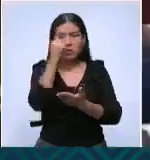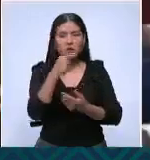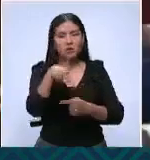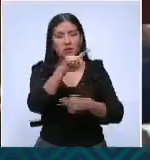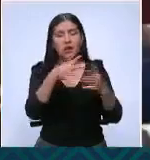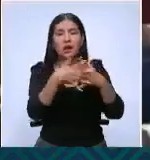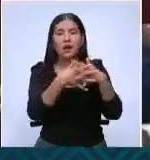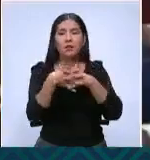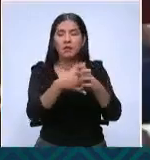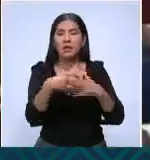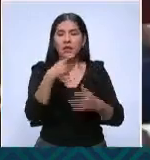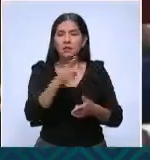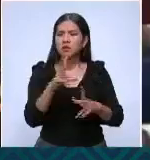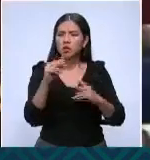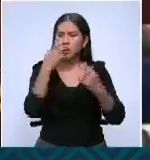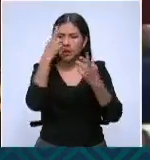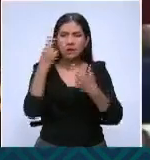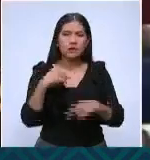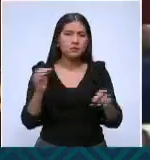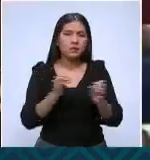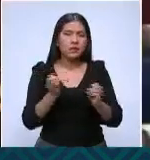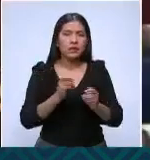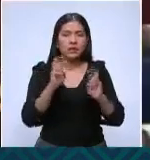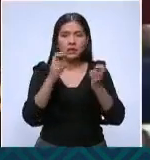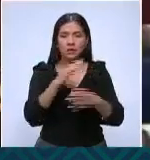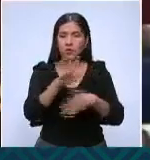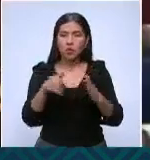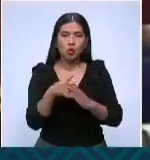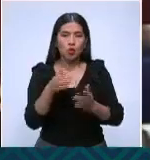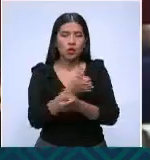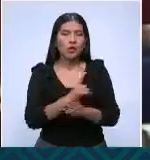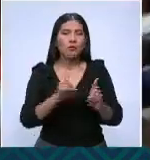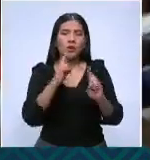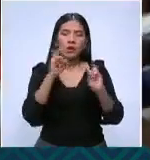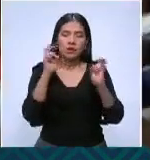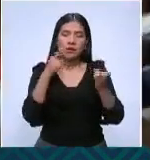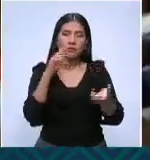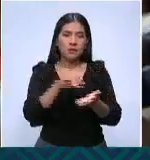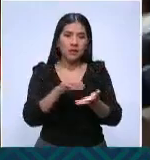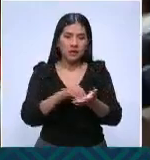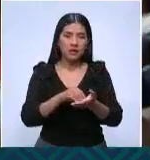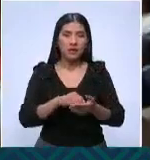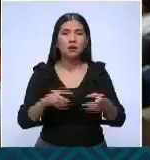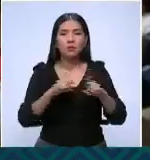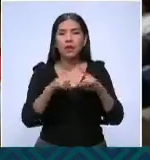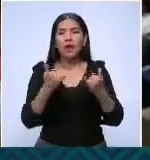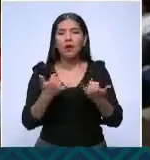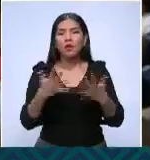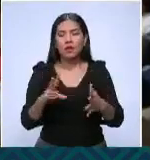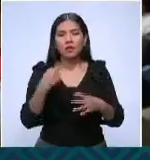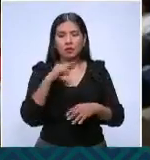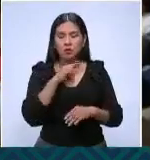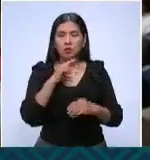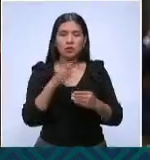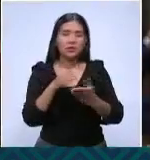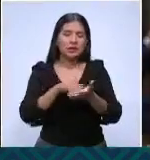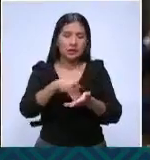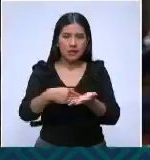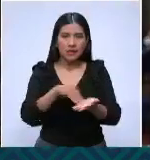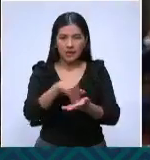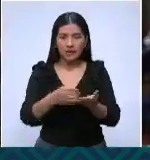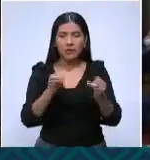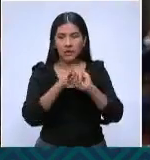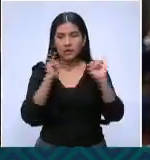excusa de que sus gobiernos no respetan la Carta Democrática de las Américas, lo único que ha conseguido es debilitar la